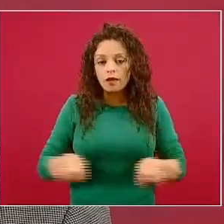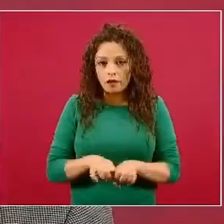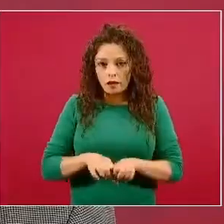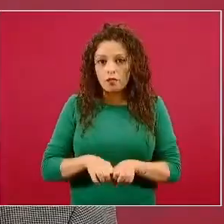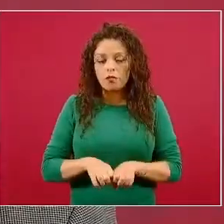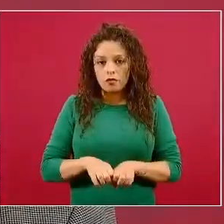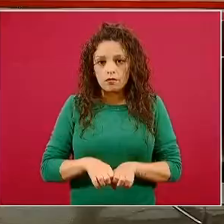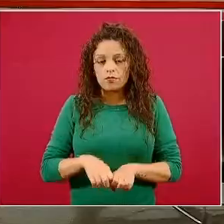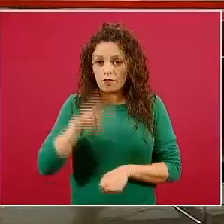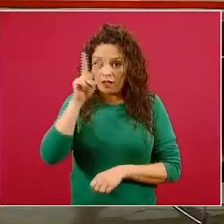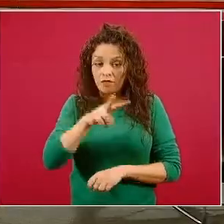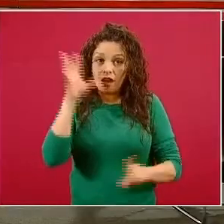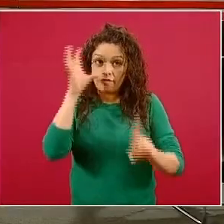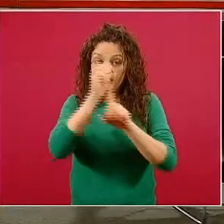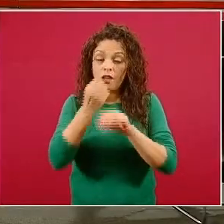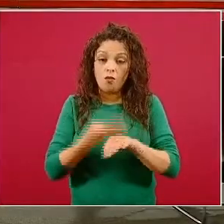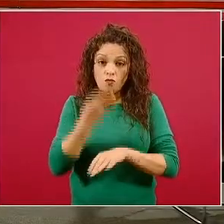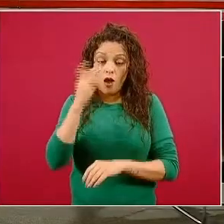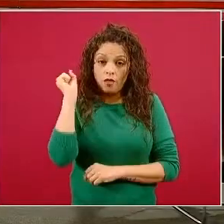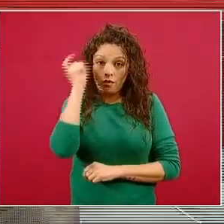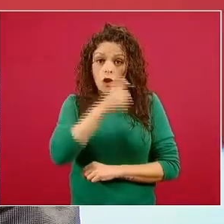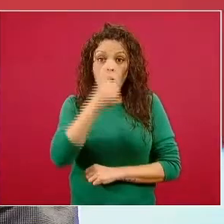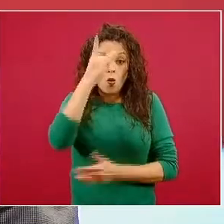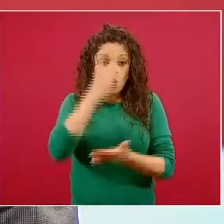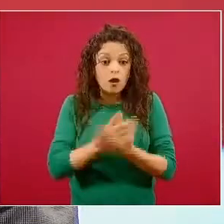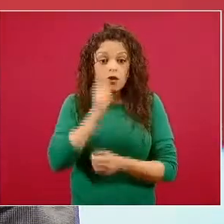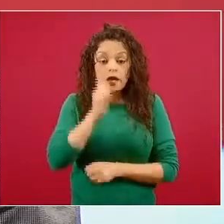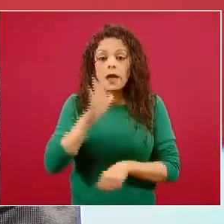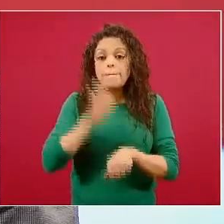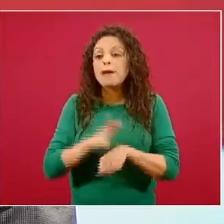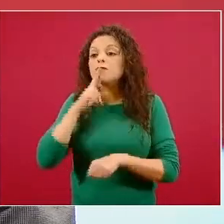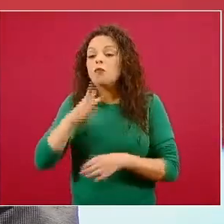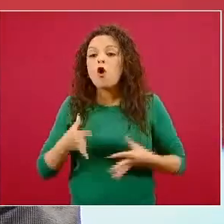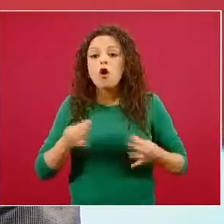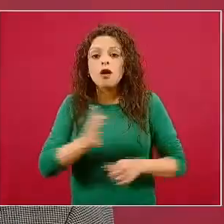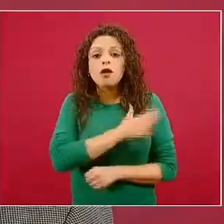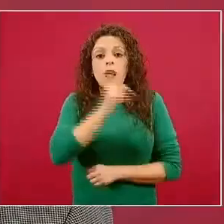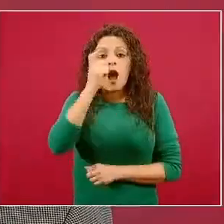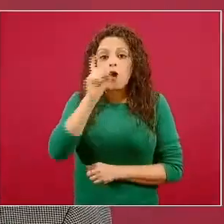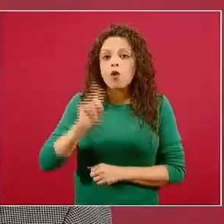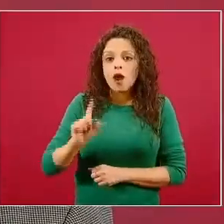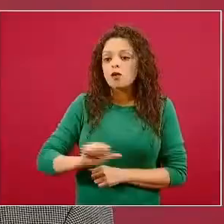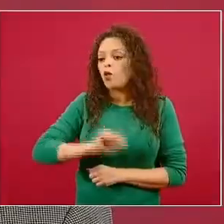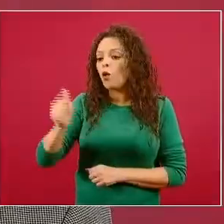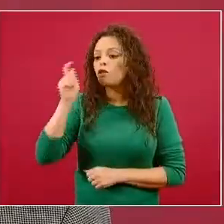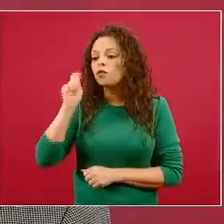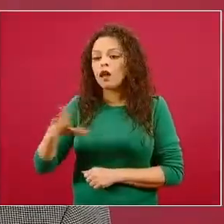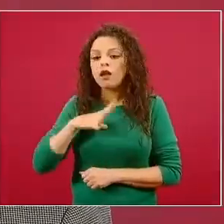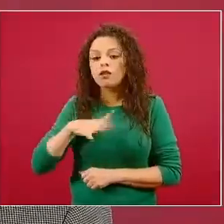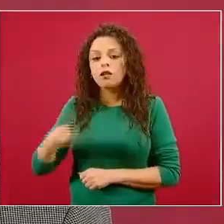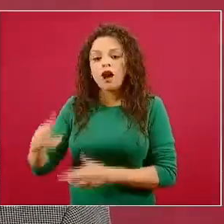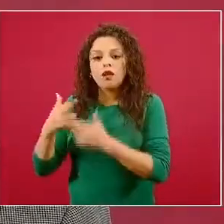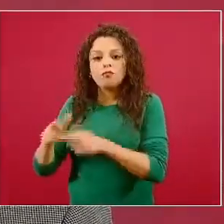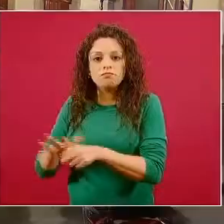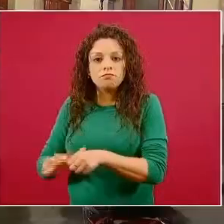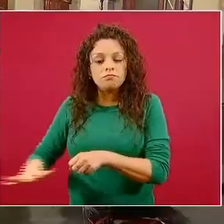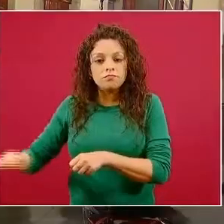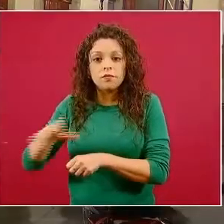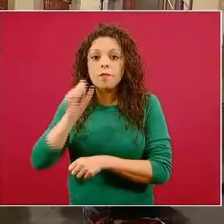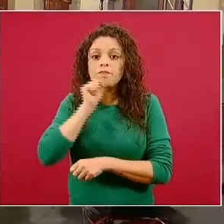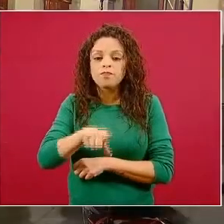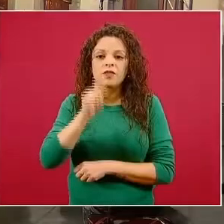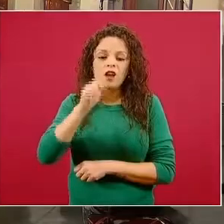hacer el monitoreo de la calidad del agua, sino del daño residual o permanente que ha dejado distintas actividades, incluida la